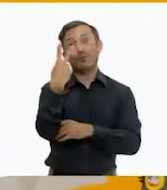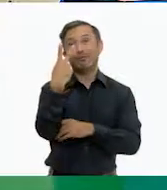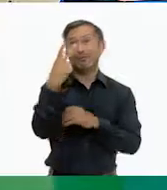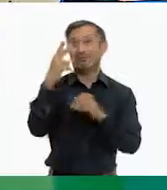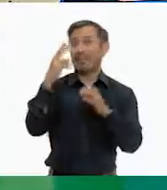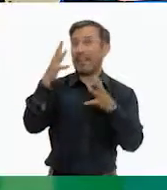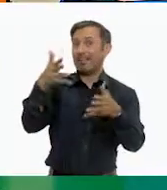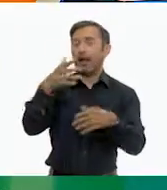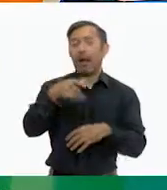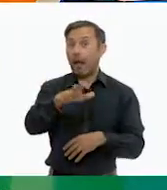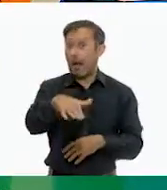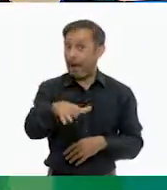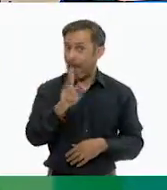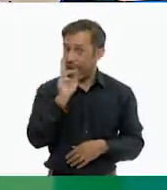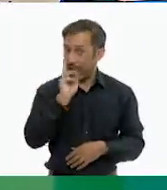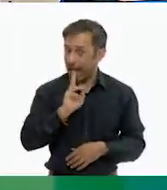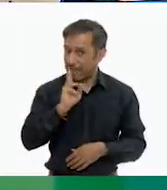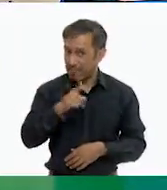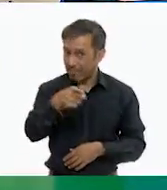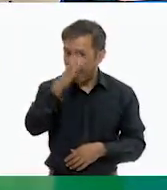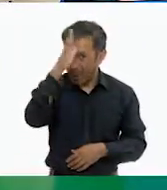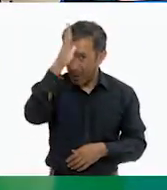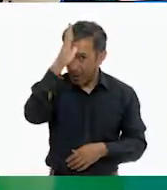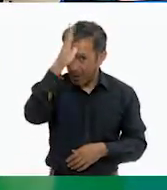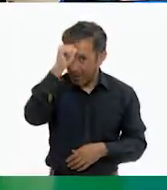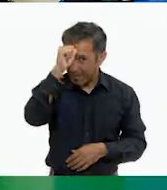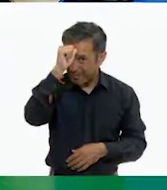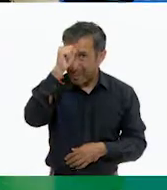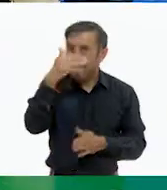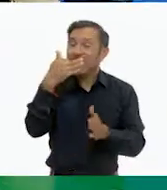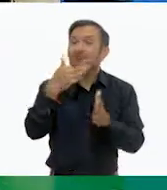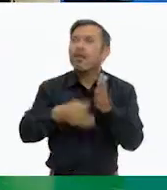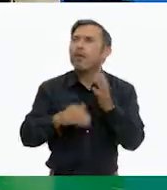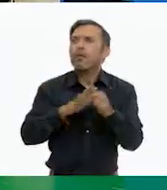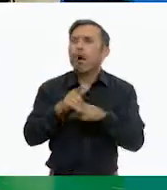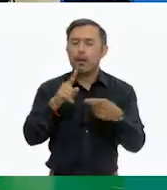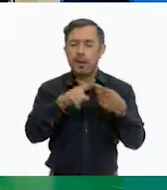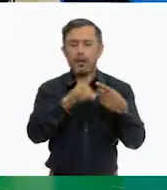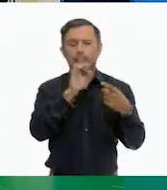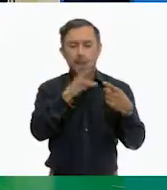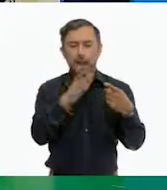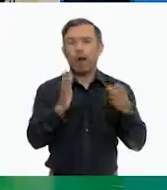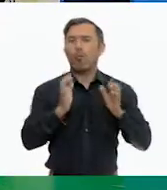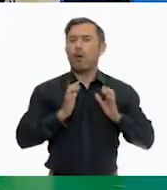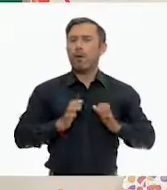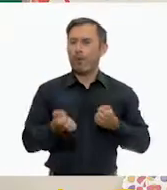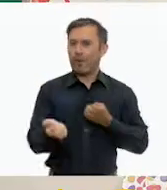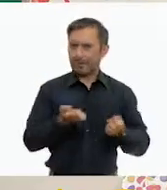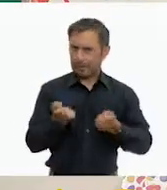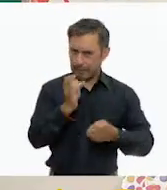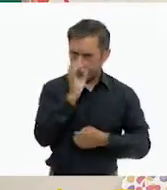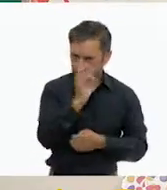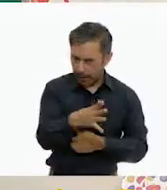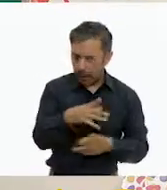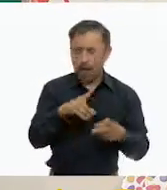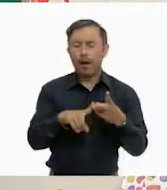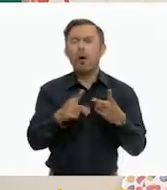casita, acuérdense qué es lo que nos faltaba. Ya tenemos actividad física, ya